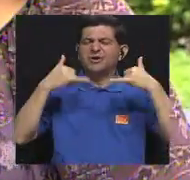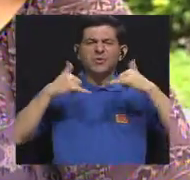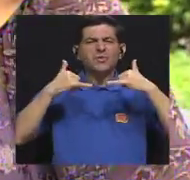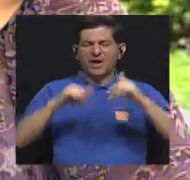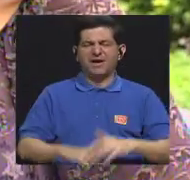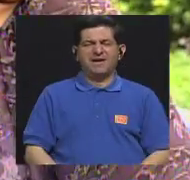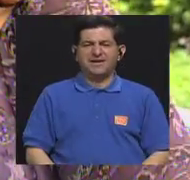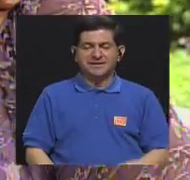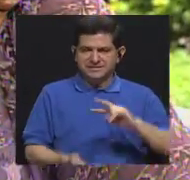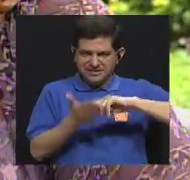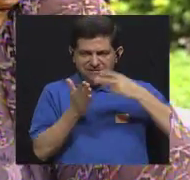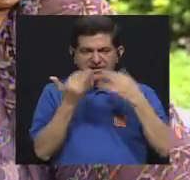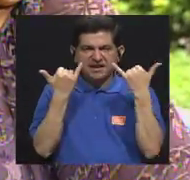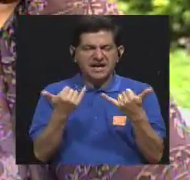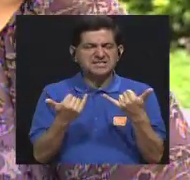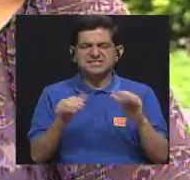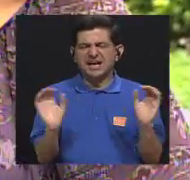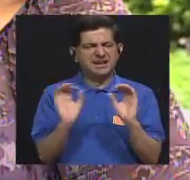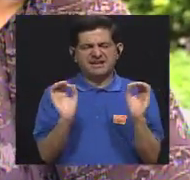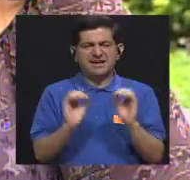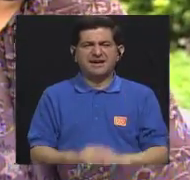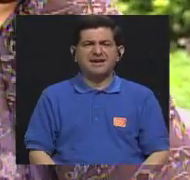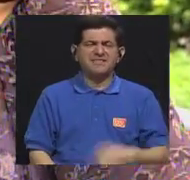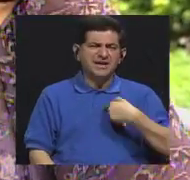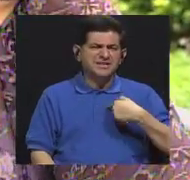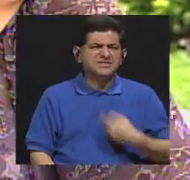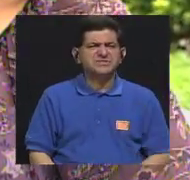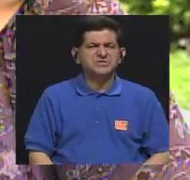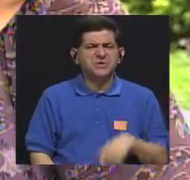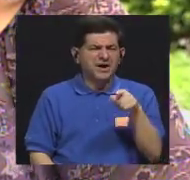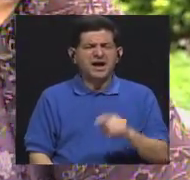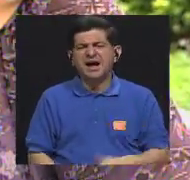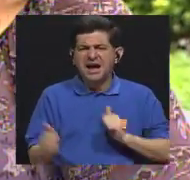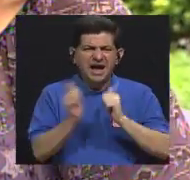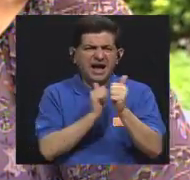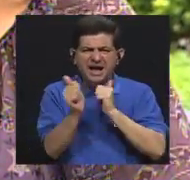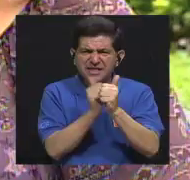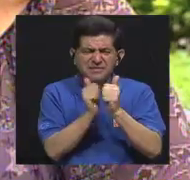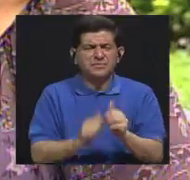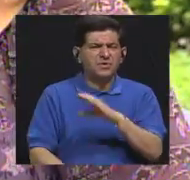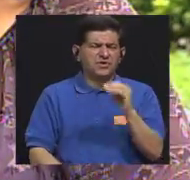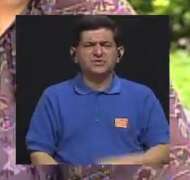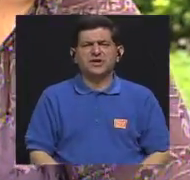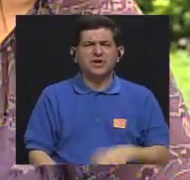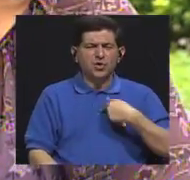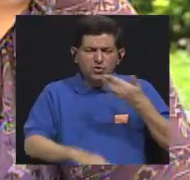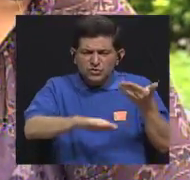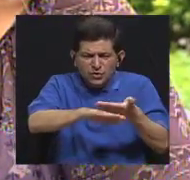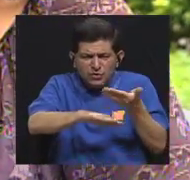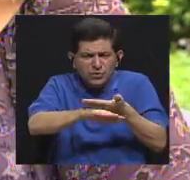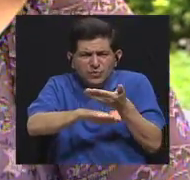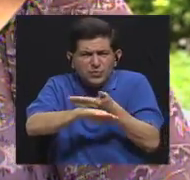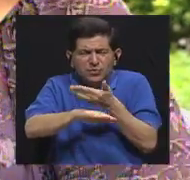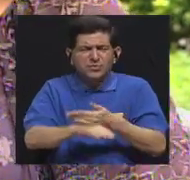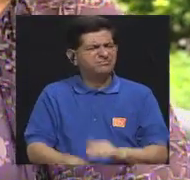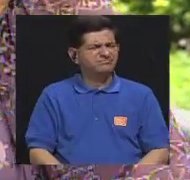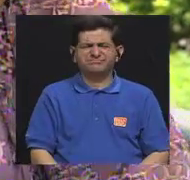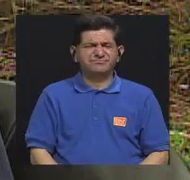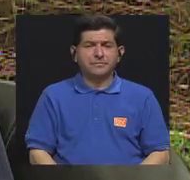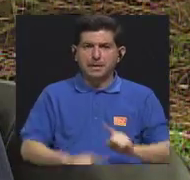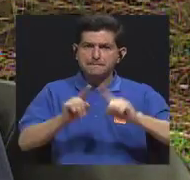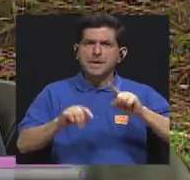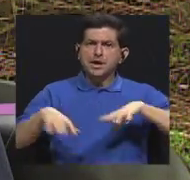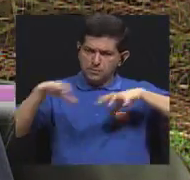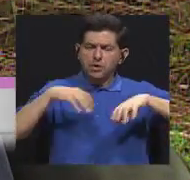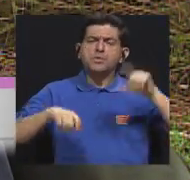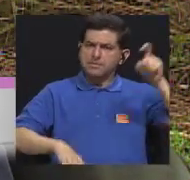bicicleta, para qué voy a cortar el zacate, y tantas actividades que lo que hace es eso, mantenernos activos y esa movilidad que es necesaria. Claro,